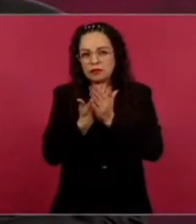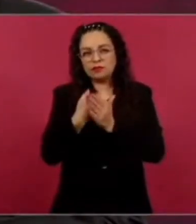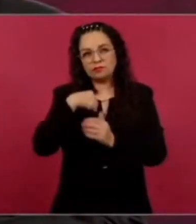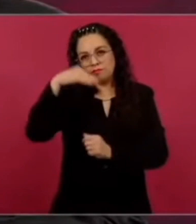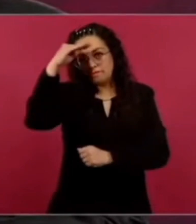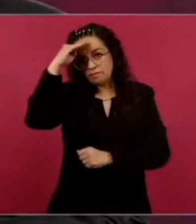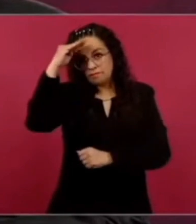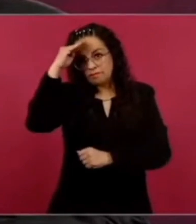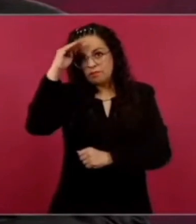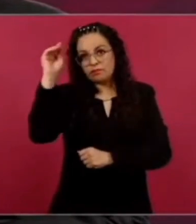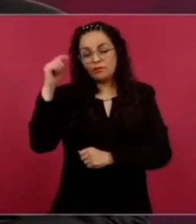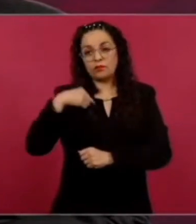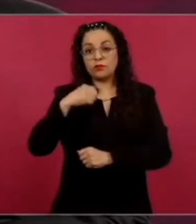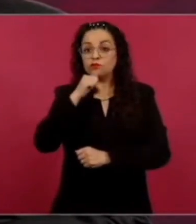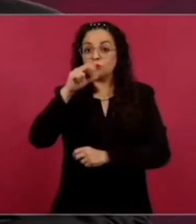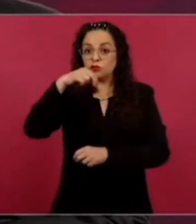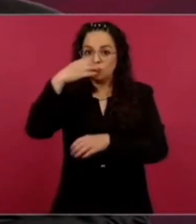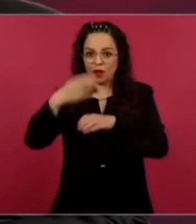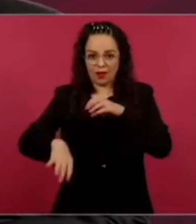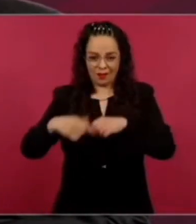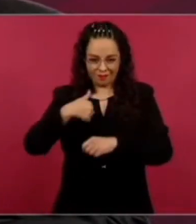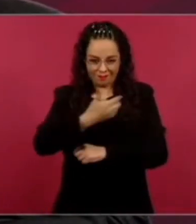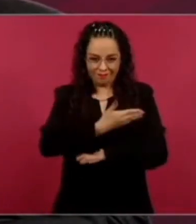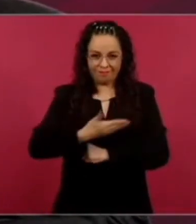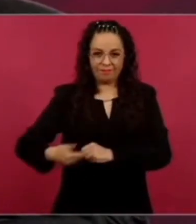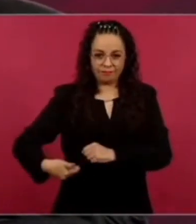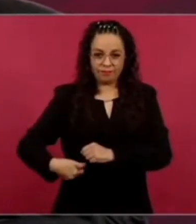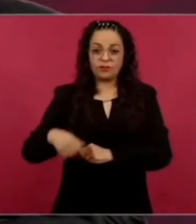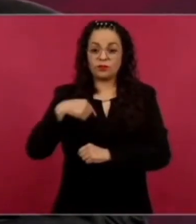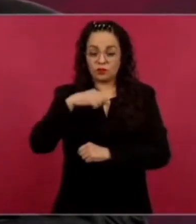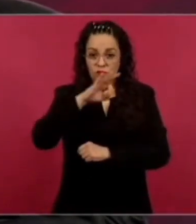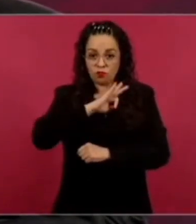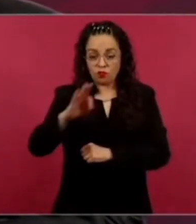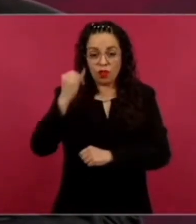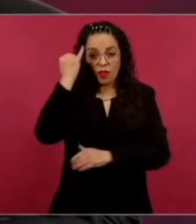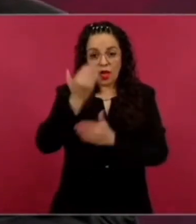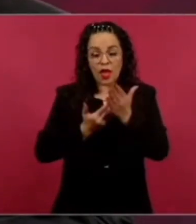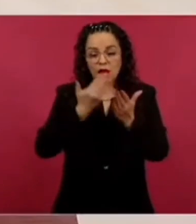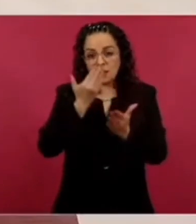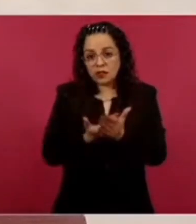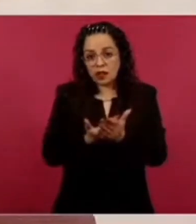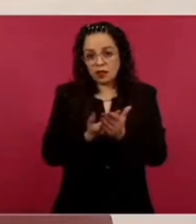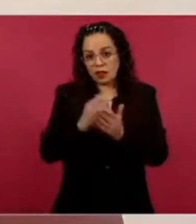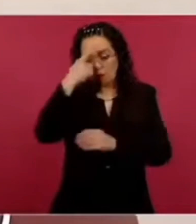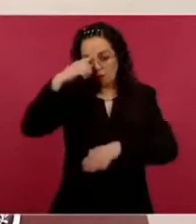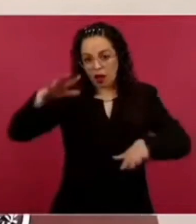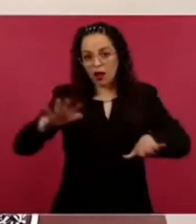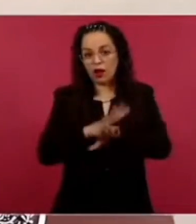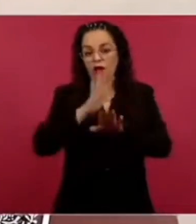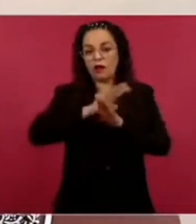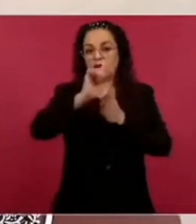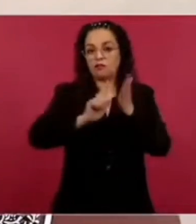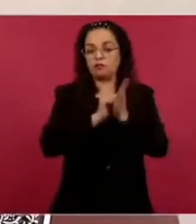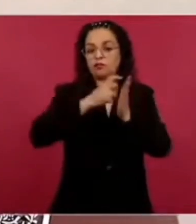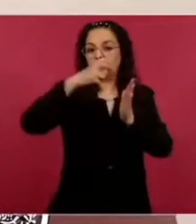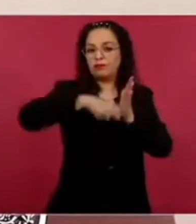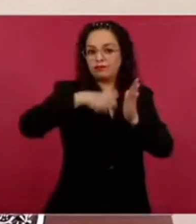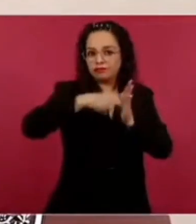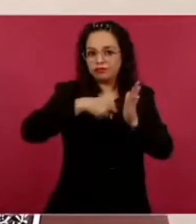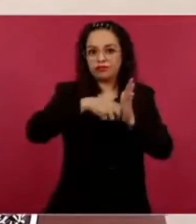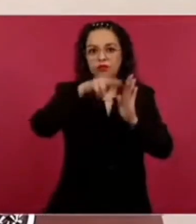una iniciativa, una reforma con ese propósito. Todo lo que es el uso